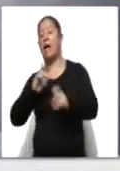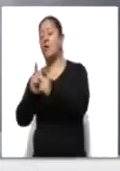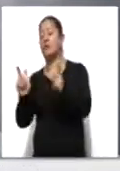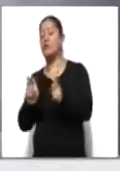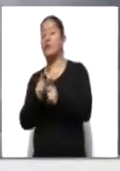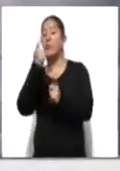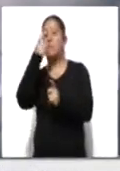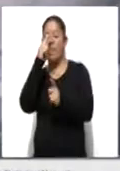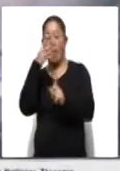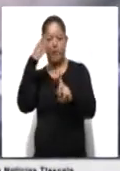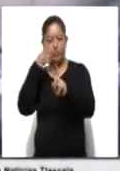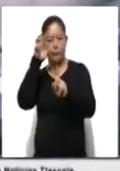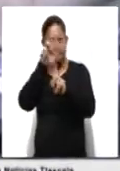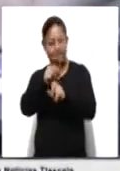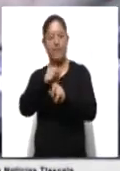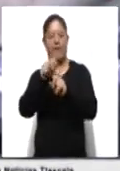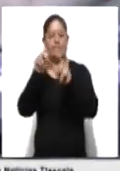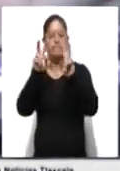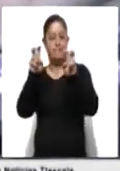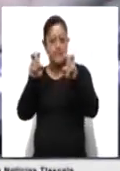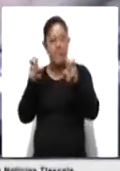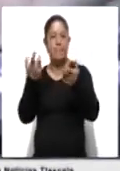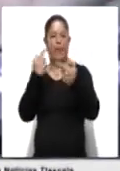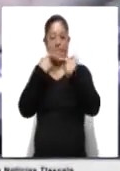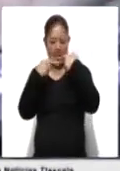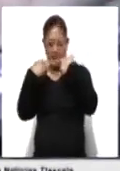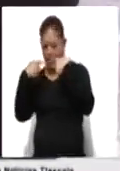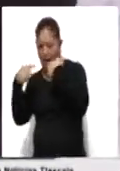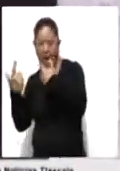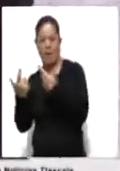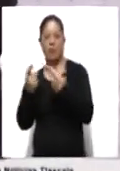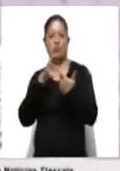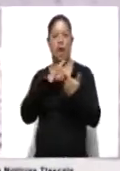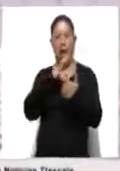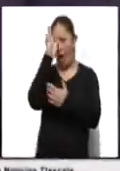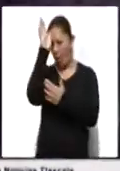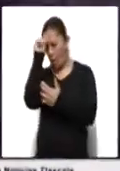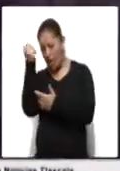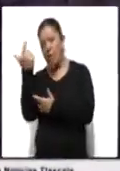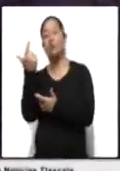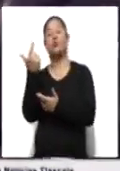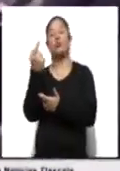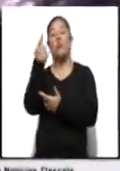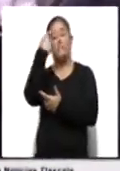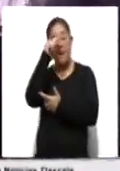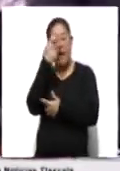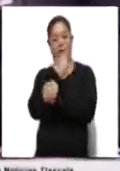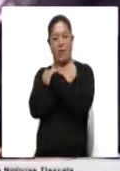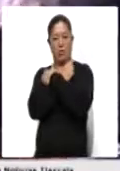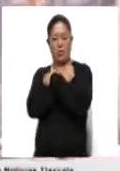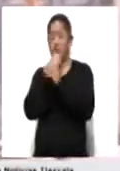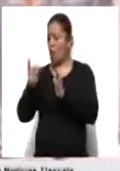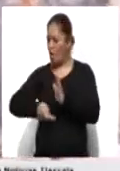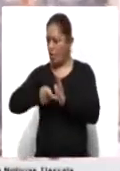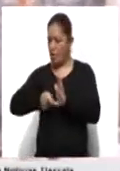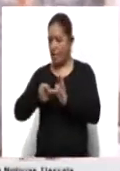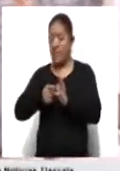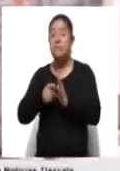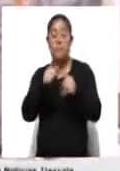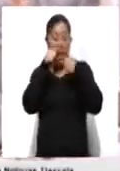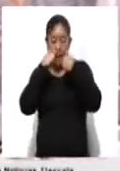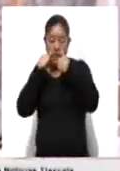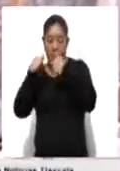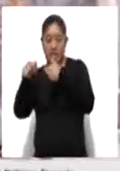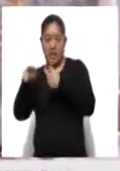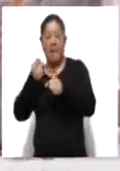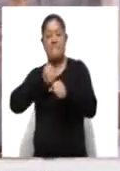tema. La Secretaría de Salud del Estado promueve la integración de grupos de reeducación para prevenir y atender la